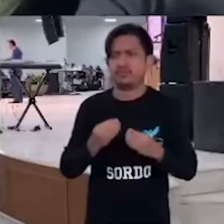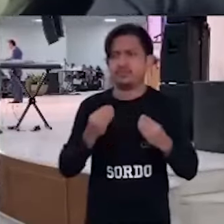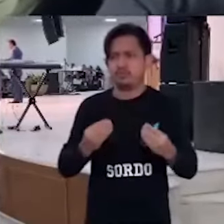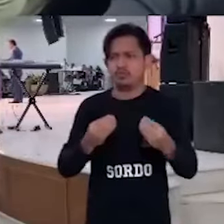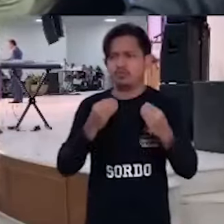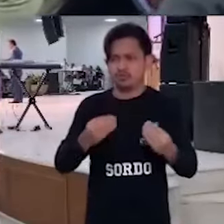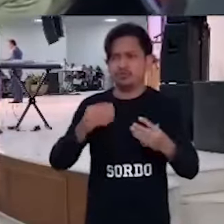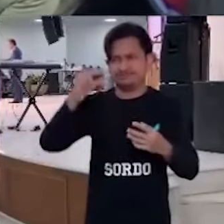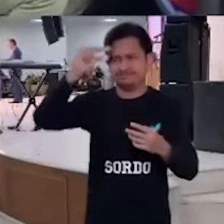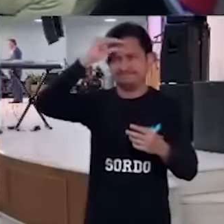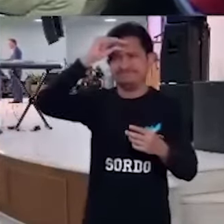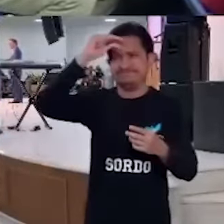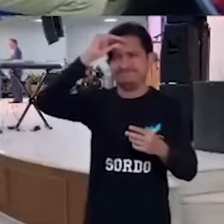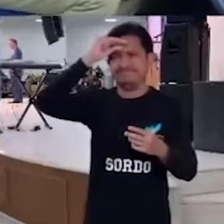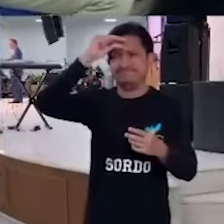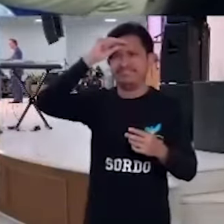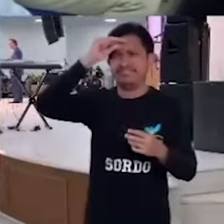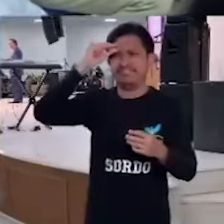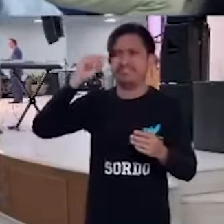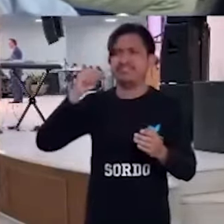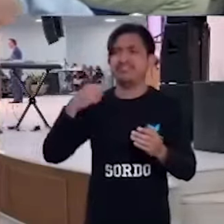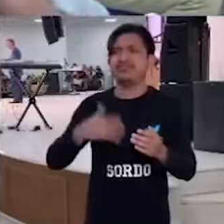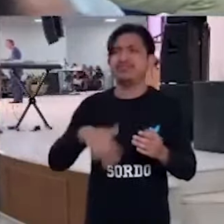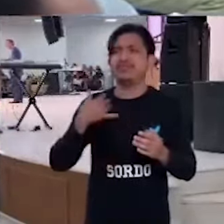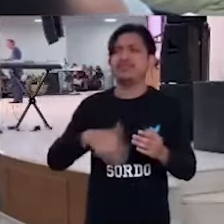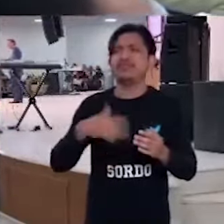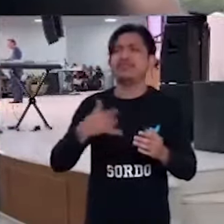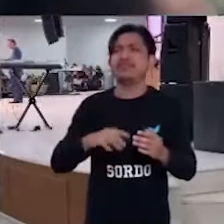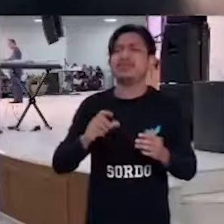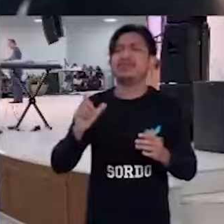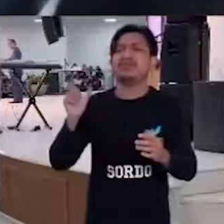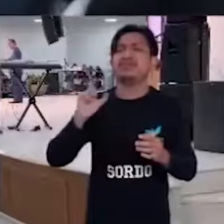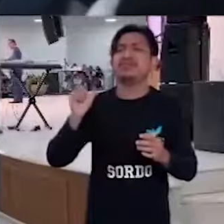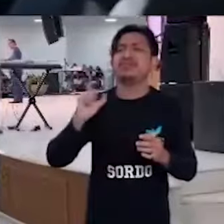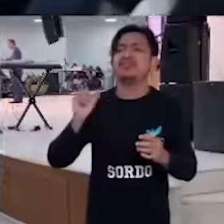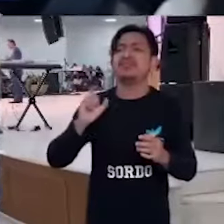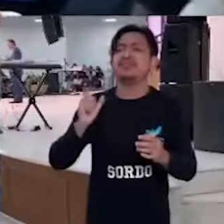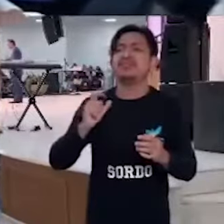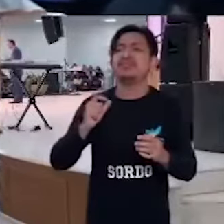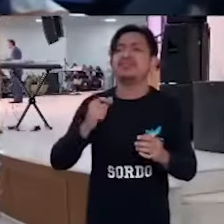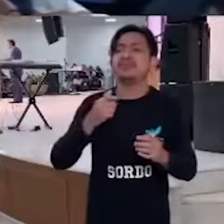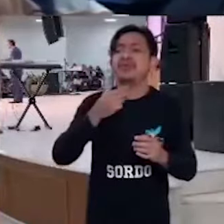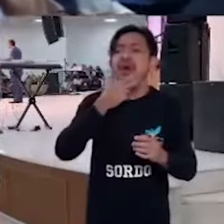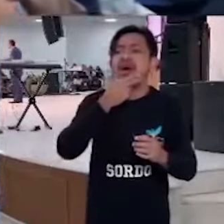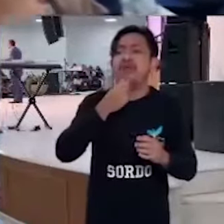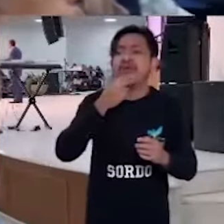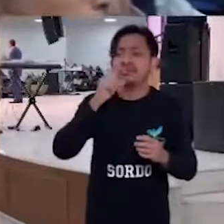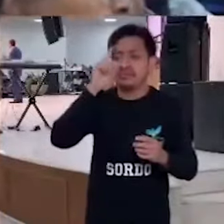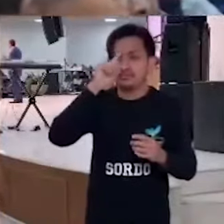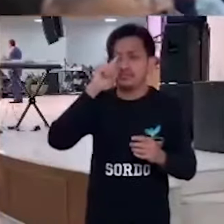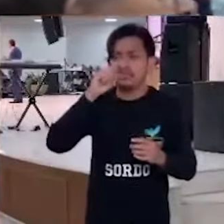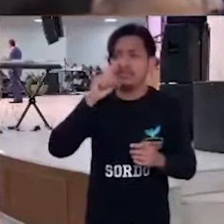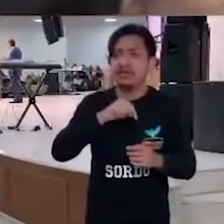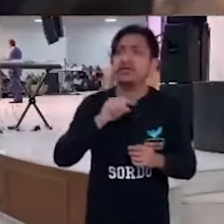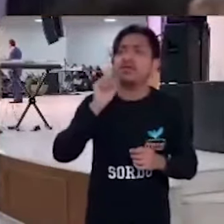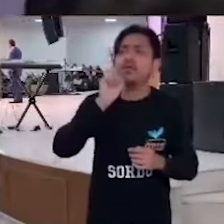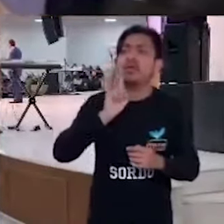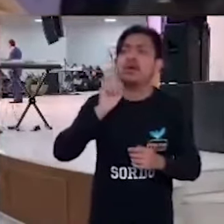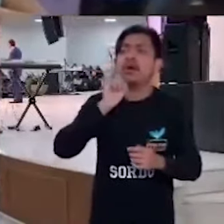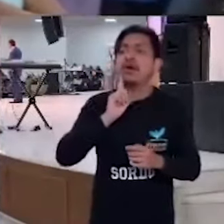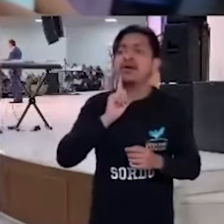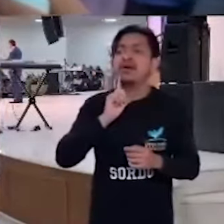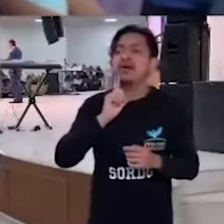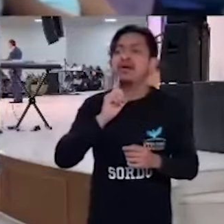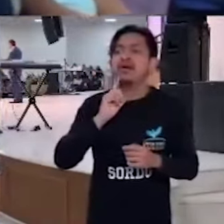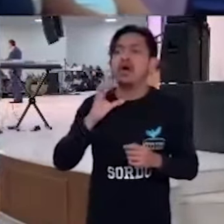muy prudentes cuando tengamos que ministrar a una mujer o a un hombre. Una de las estrategias que